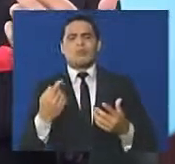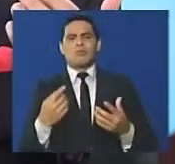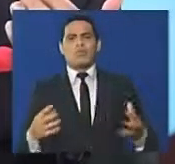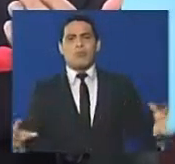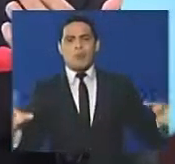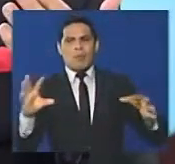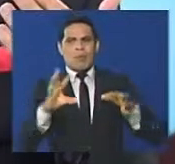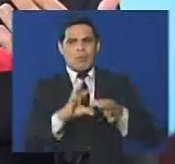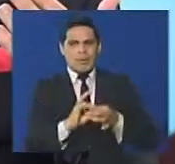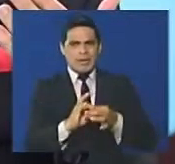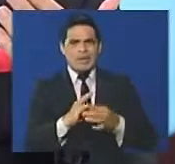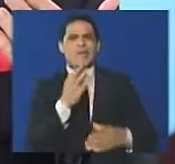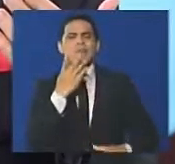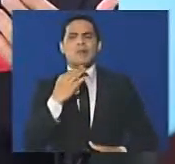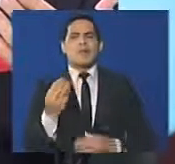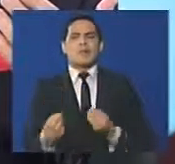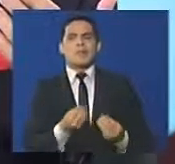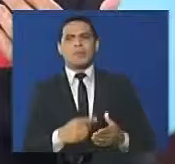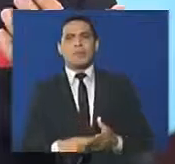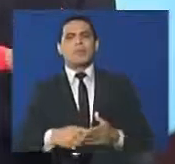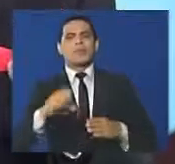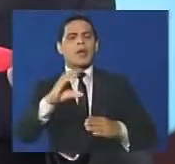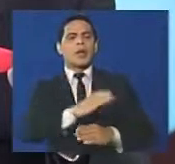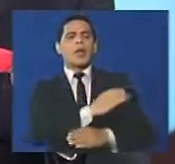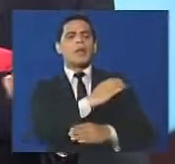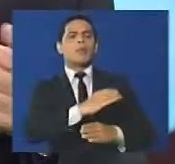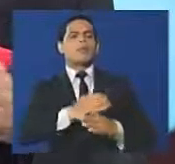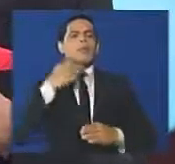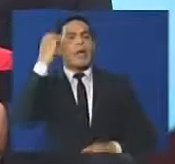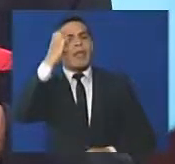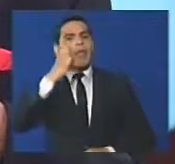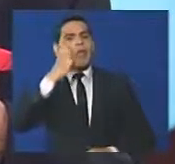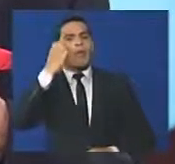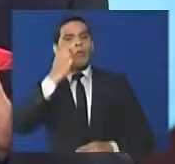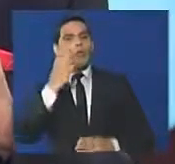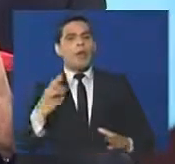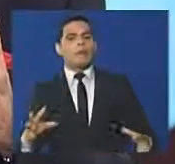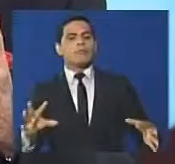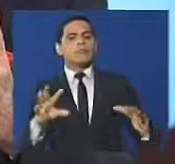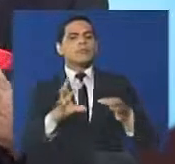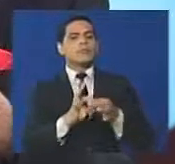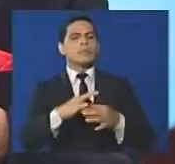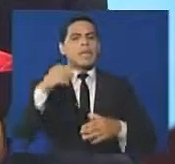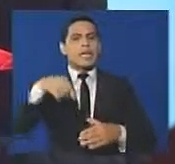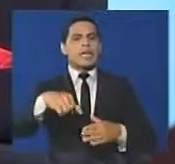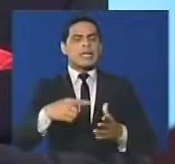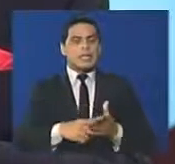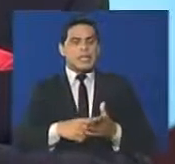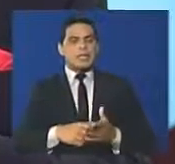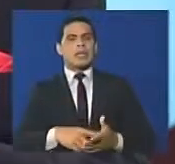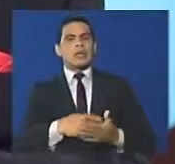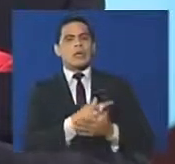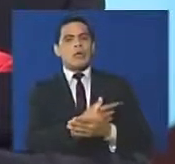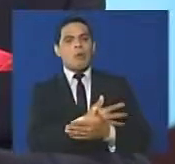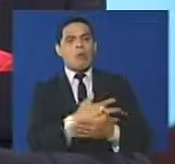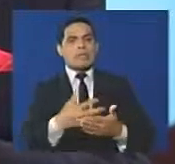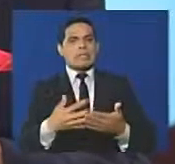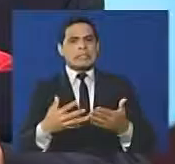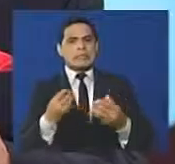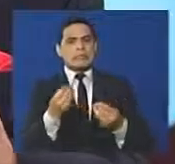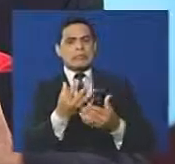la, digamos, la música clásica y con el ritmo que uno siente en la sangre,